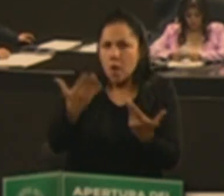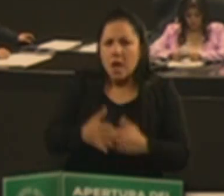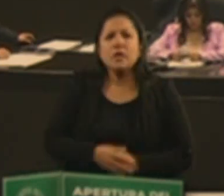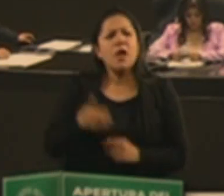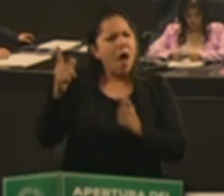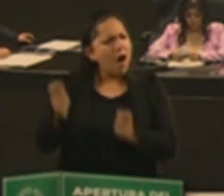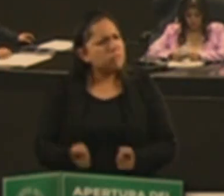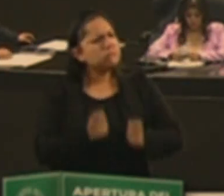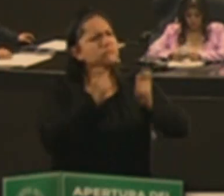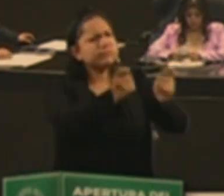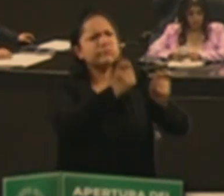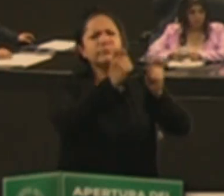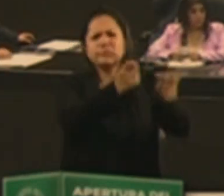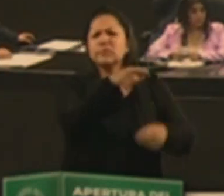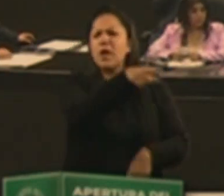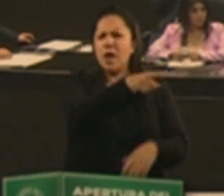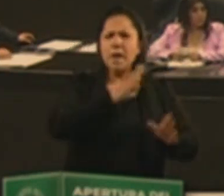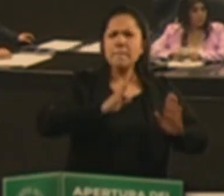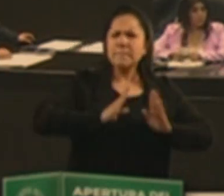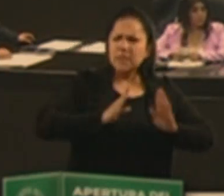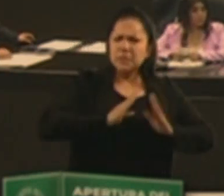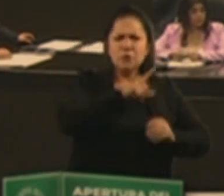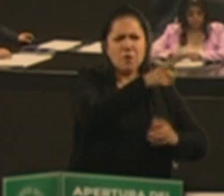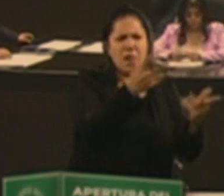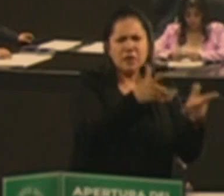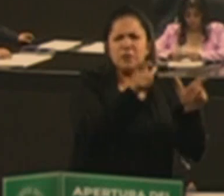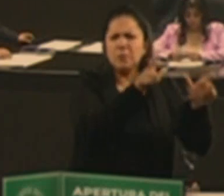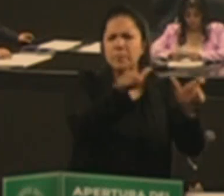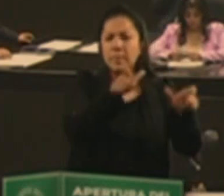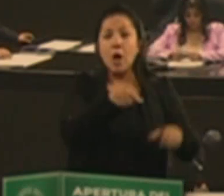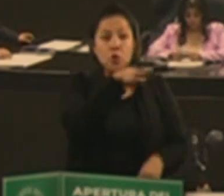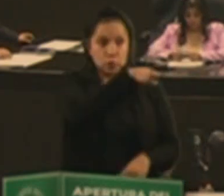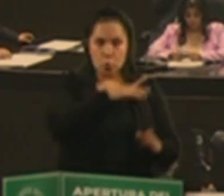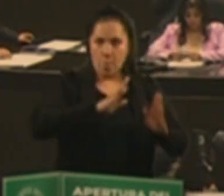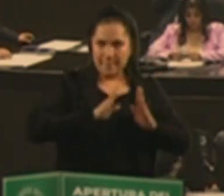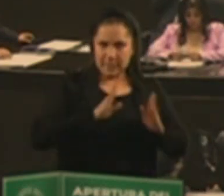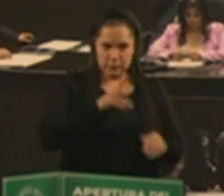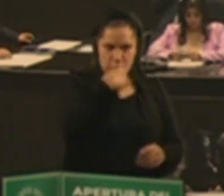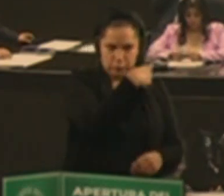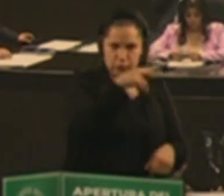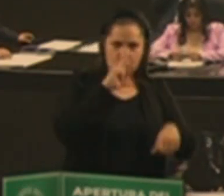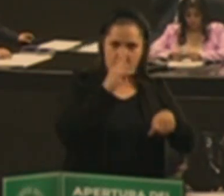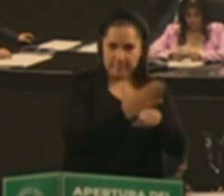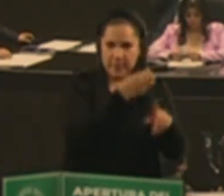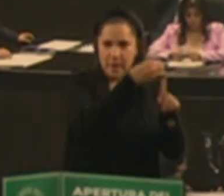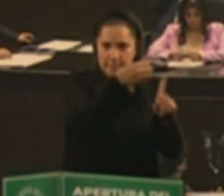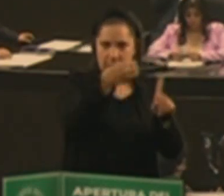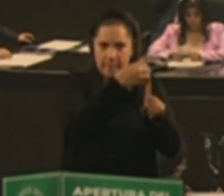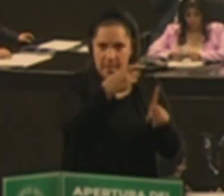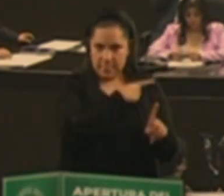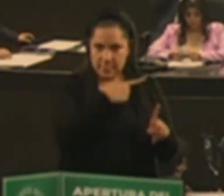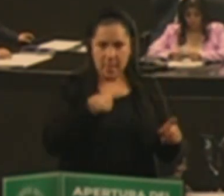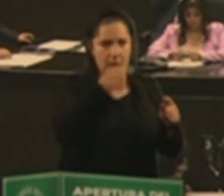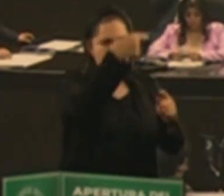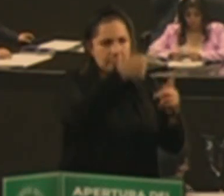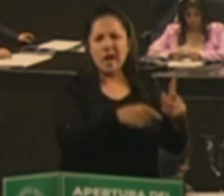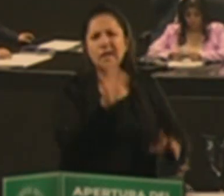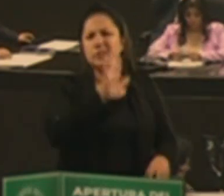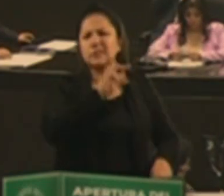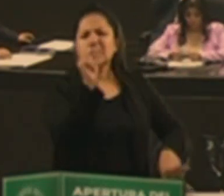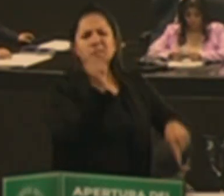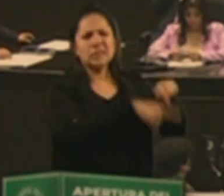le han quitado las funciones a las Fuerzas Armadas y además las han puesto a hacer lo que deberían hacer